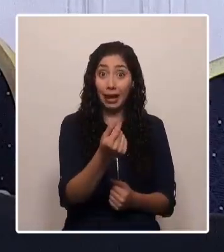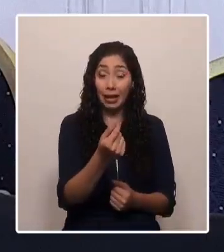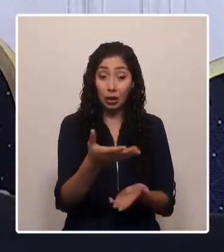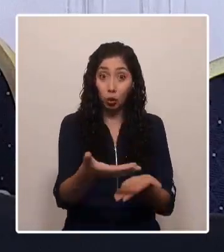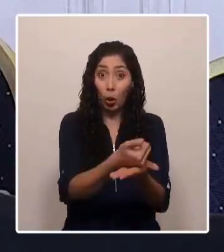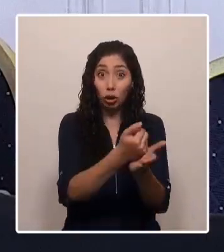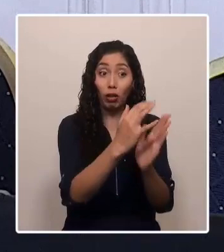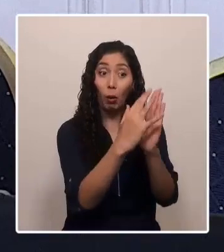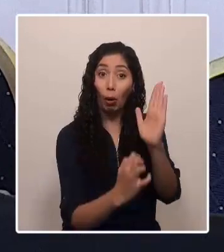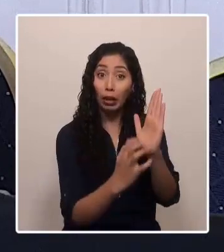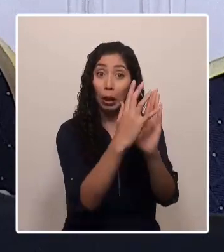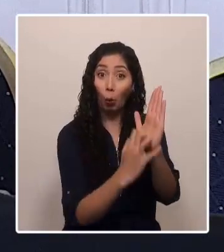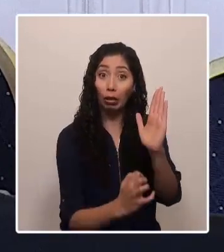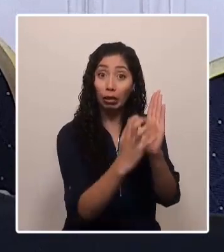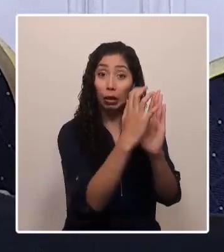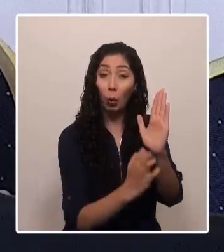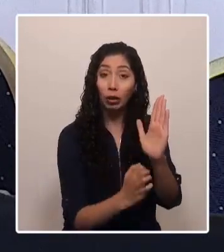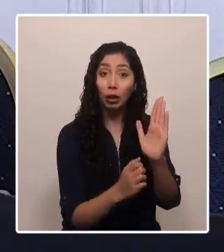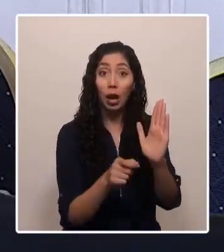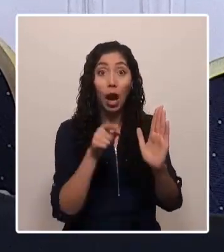tu cuenta, va a un fondo común.